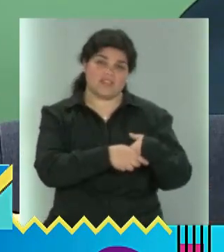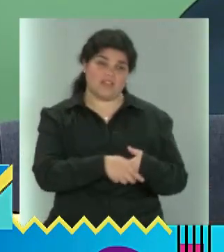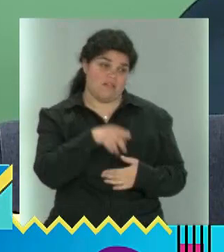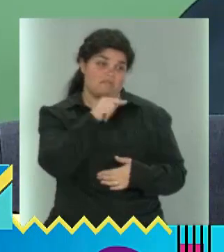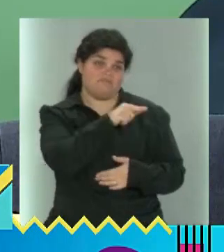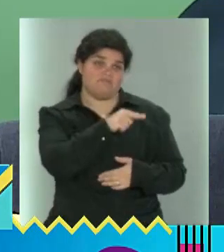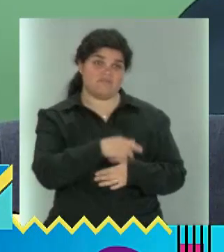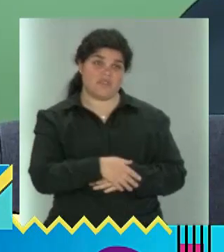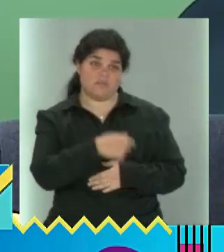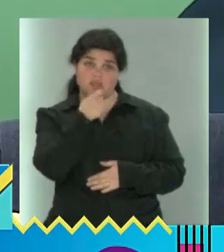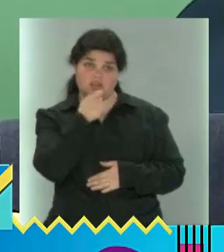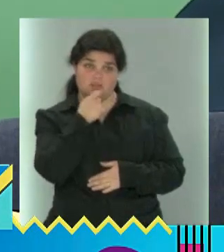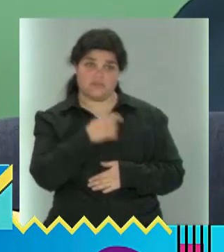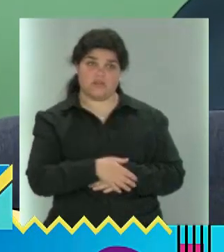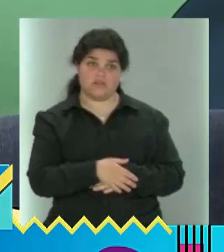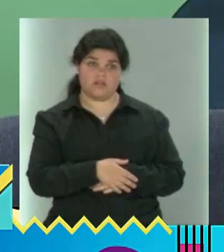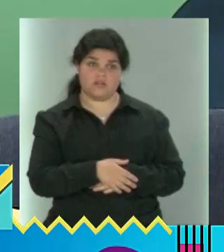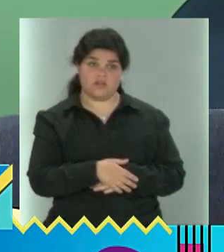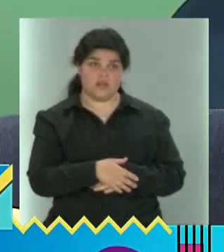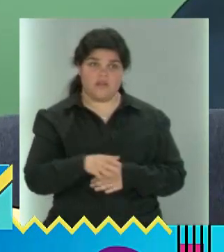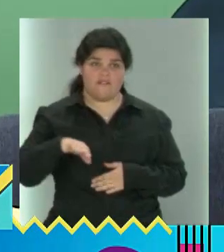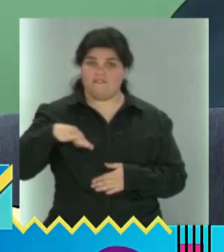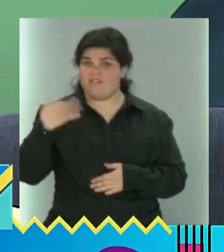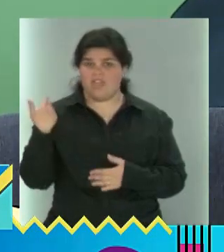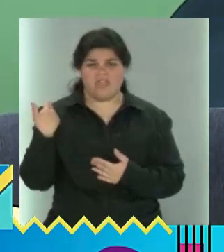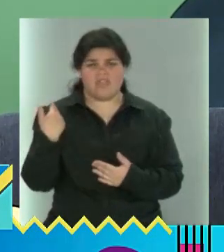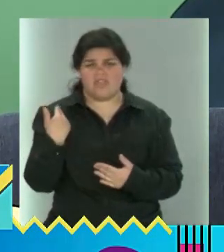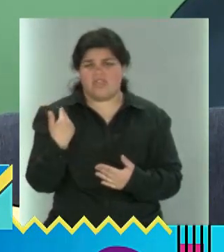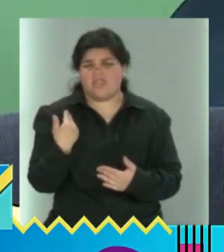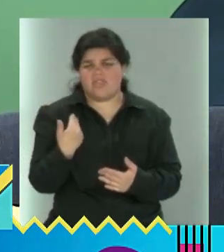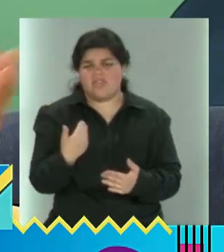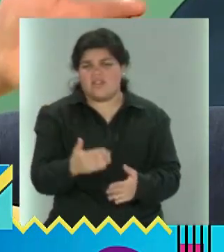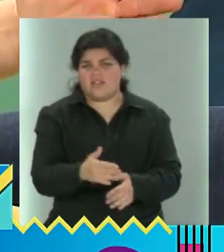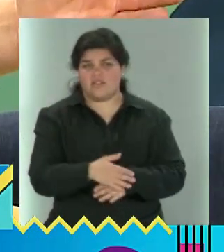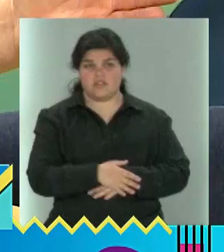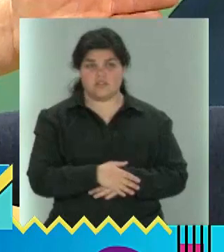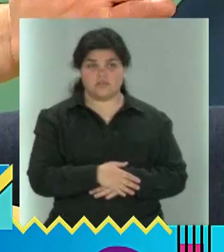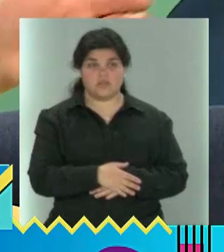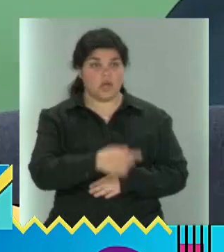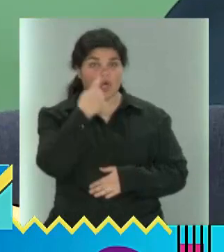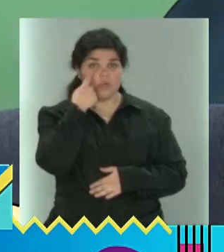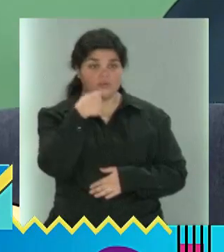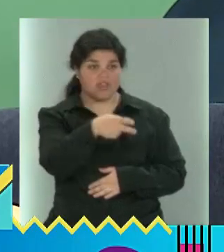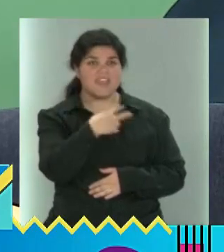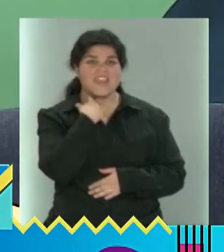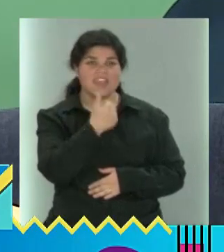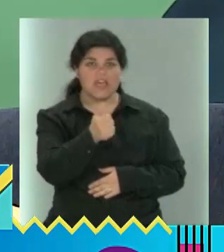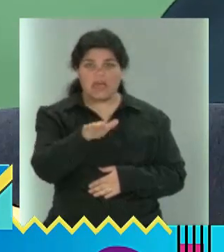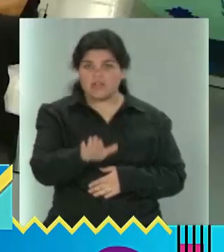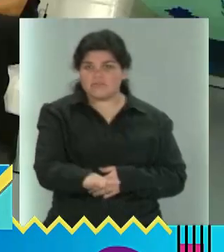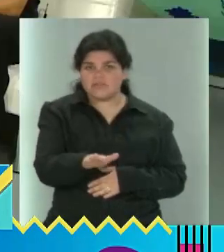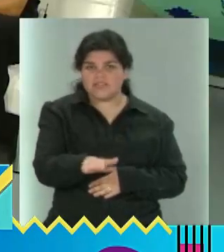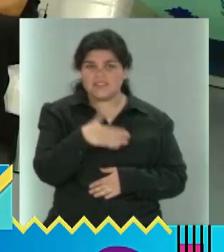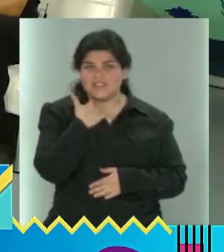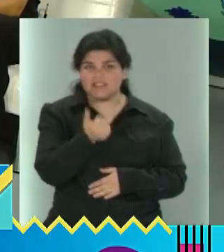Francisco, de toda una vida, no sé. Sí. Yo conocía a su hija, era así, chiquitita, uh-huh. En